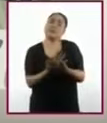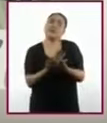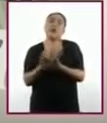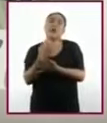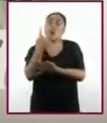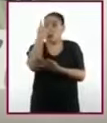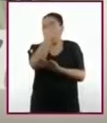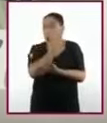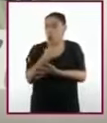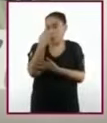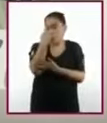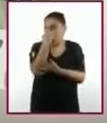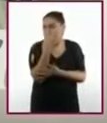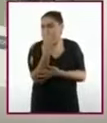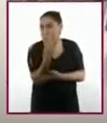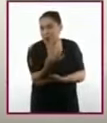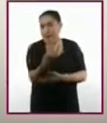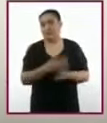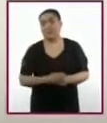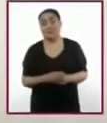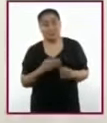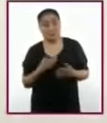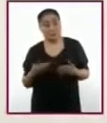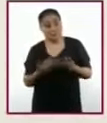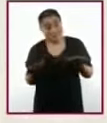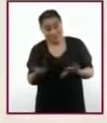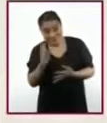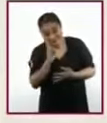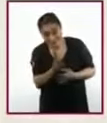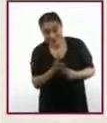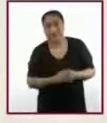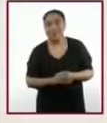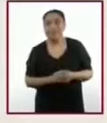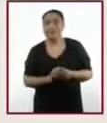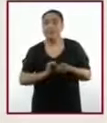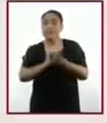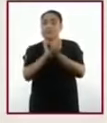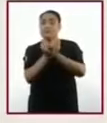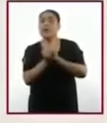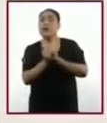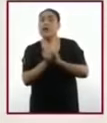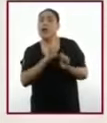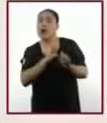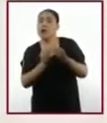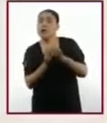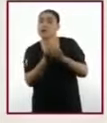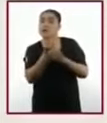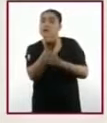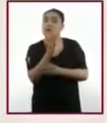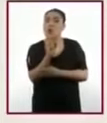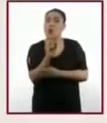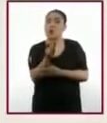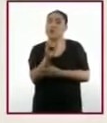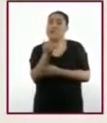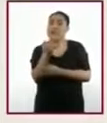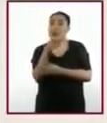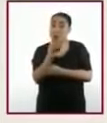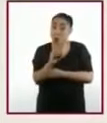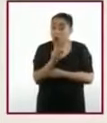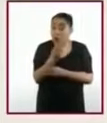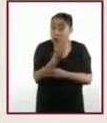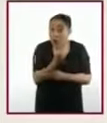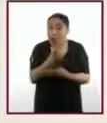horas. Como podemos ver, después de ese tiempo sale oxígeno. Con la fotosíntesis empieza